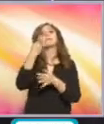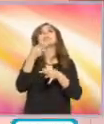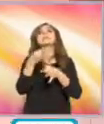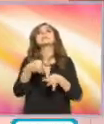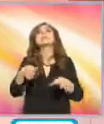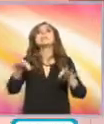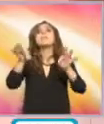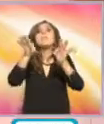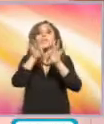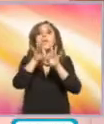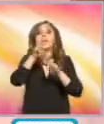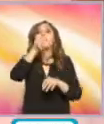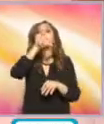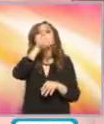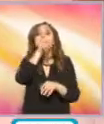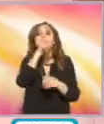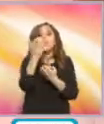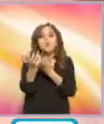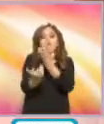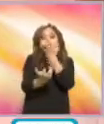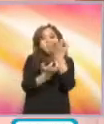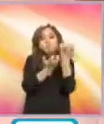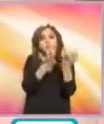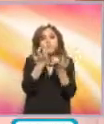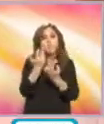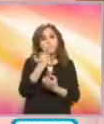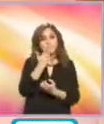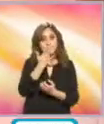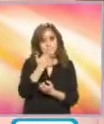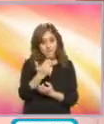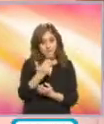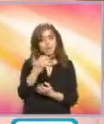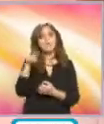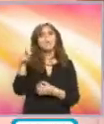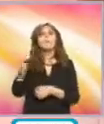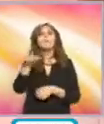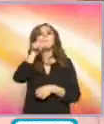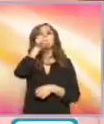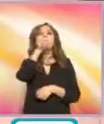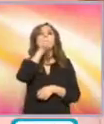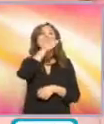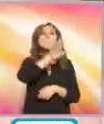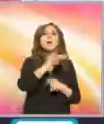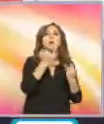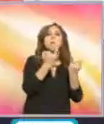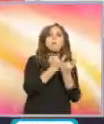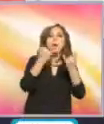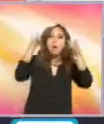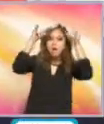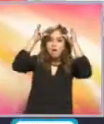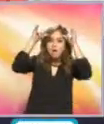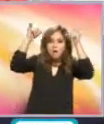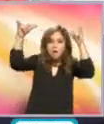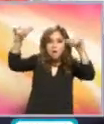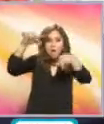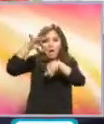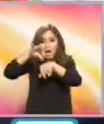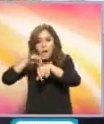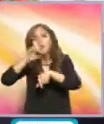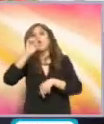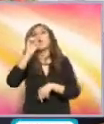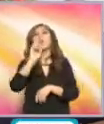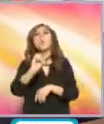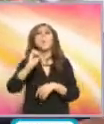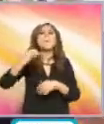lleven pollo, que lo cuezan bien. El pollo no es como la carne de res, como los Que mariscos. puede quedar medio. Exacto, no.